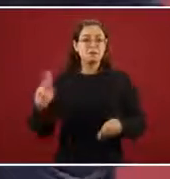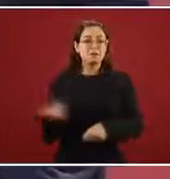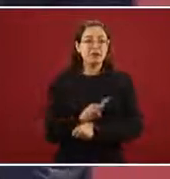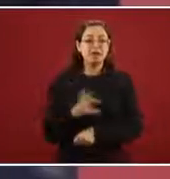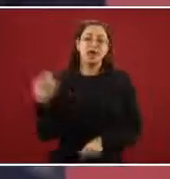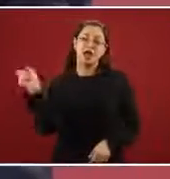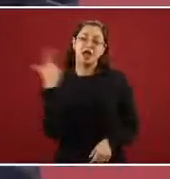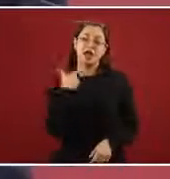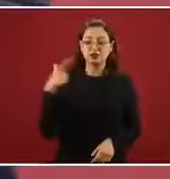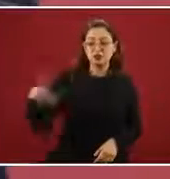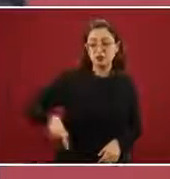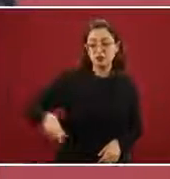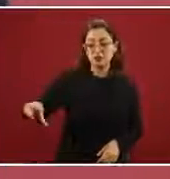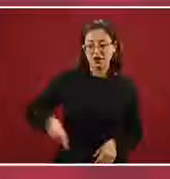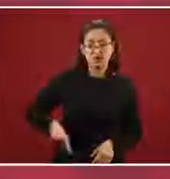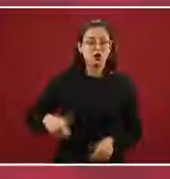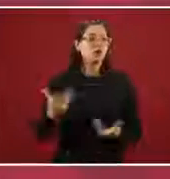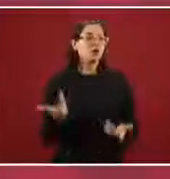estados